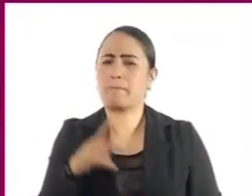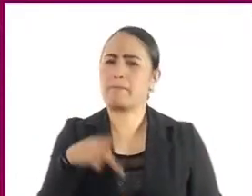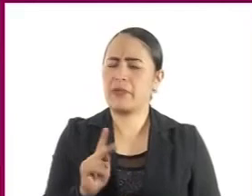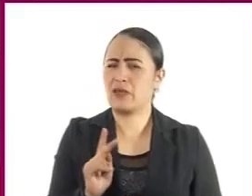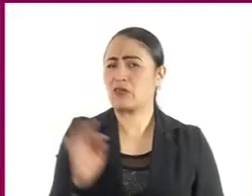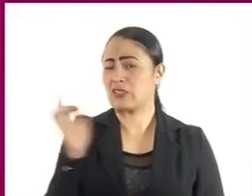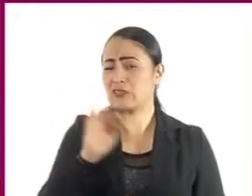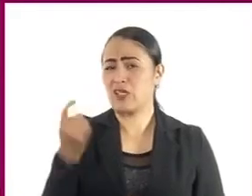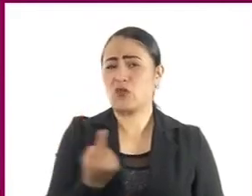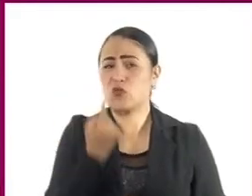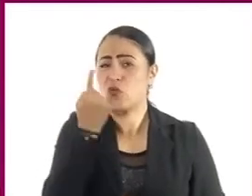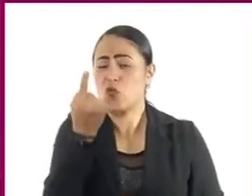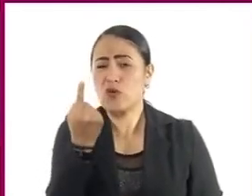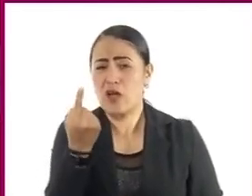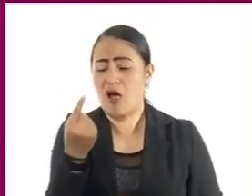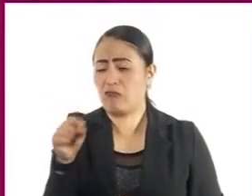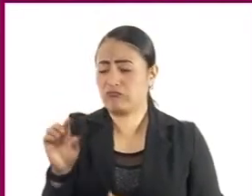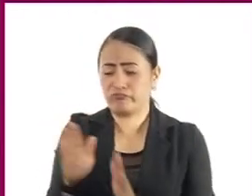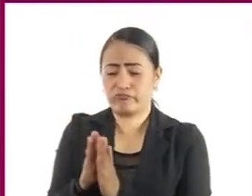fuente informativa a mi alcance.